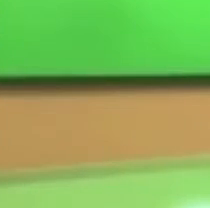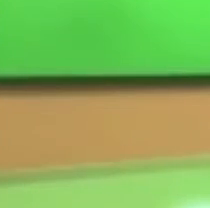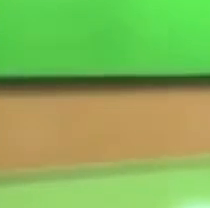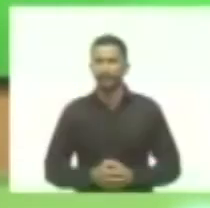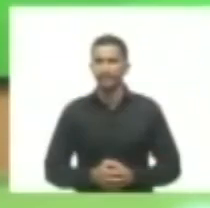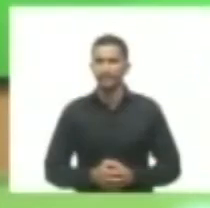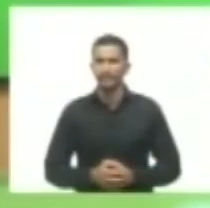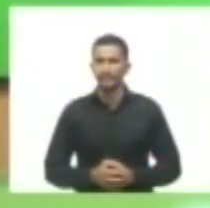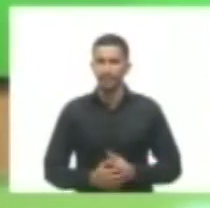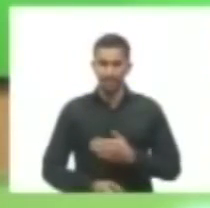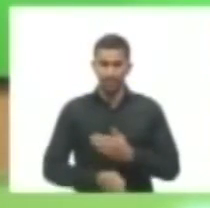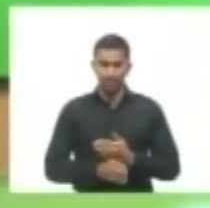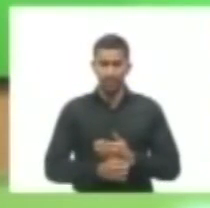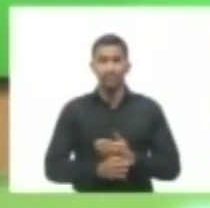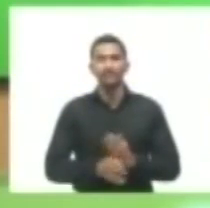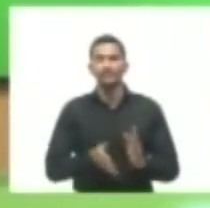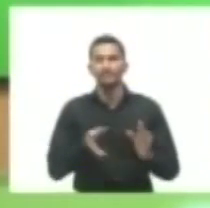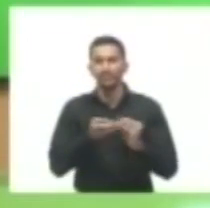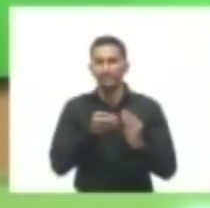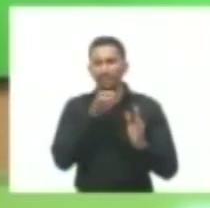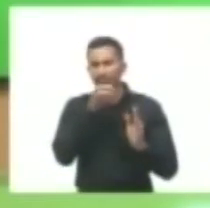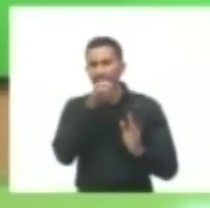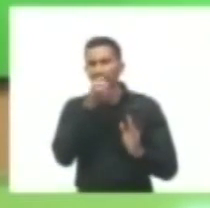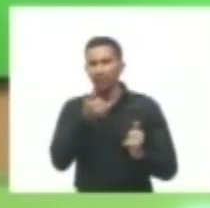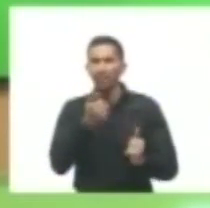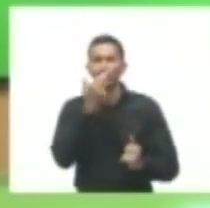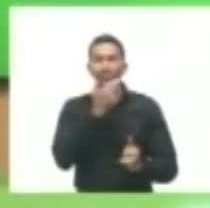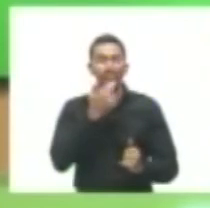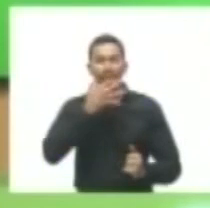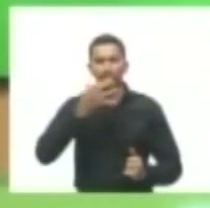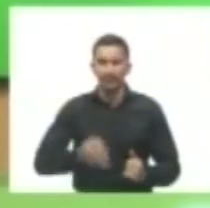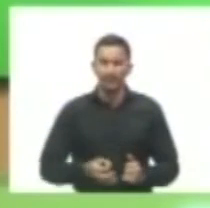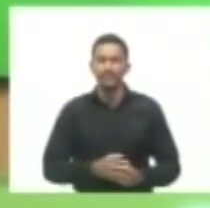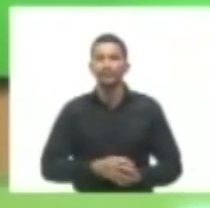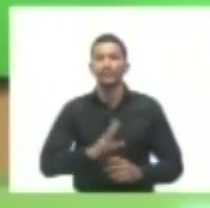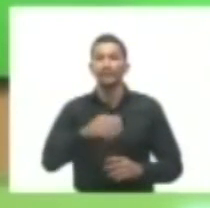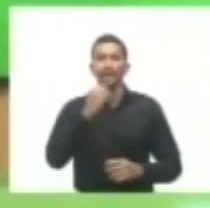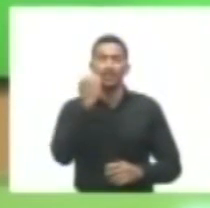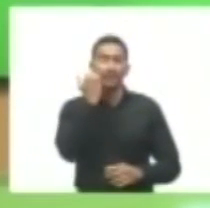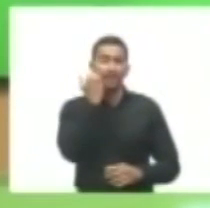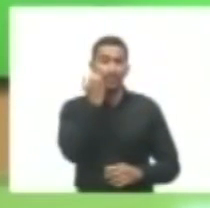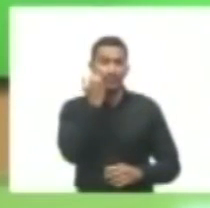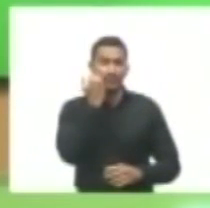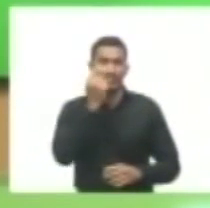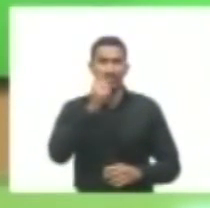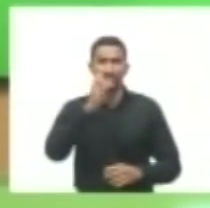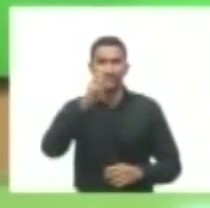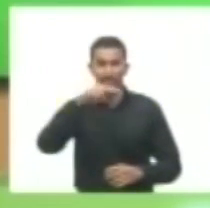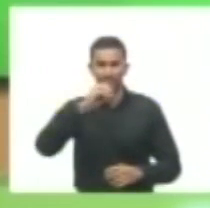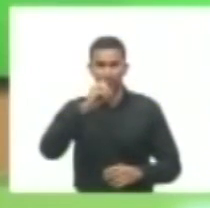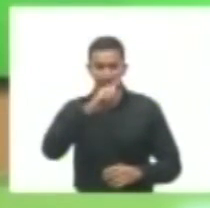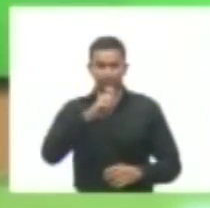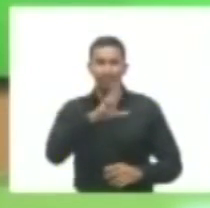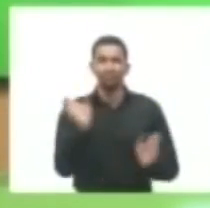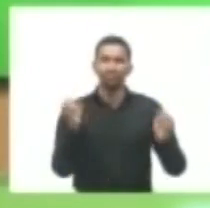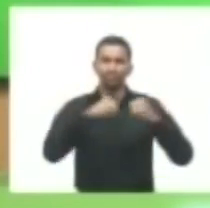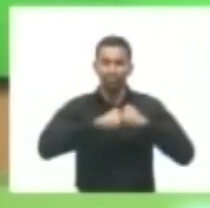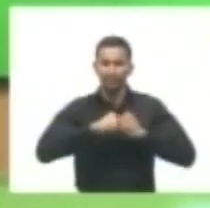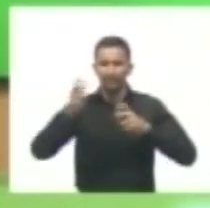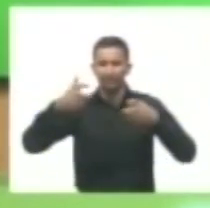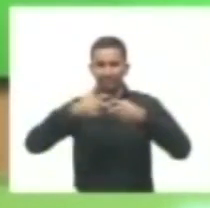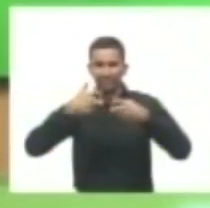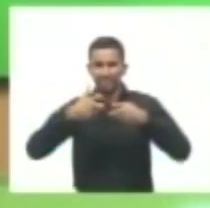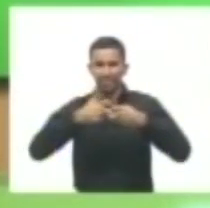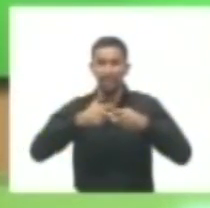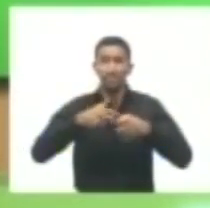Continuamos con más de nuestro compromiso con la verdad. Con el anuncio de gas natural Fenosa, el cual indica que saldría de Electricaribe, los expertos señalan que